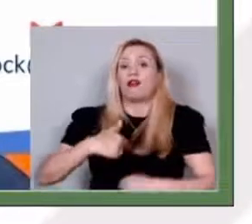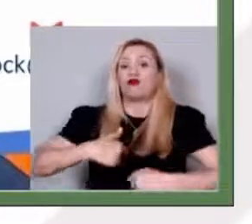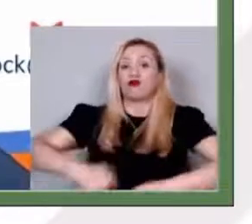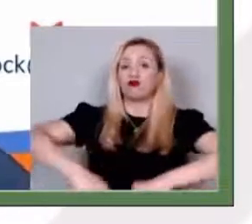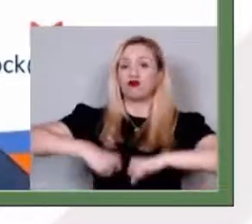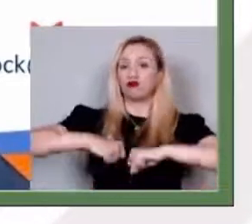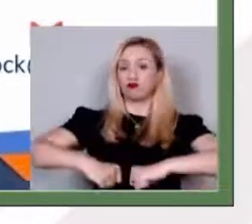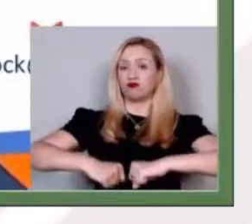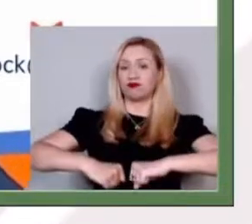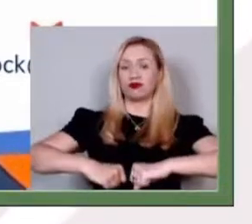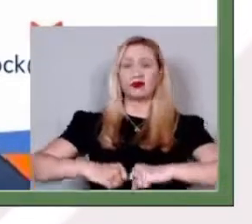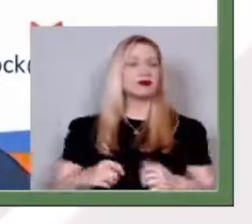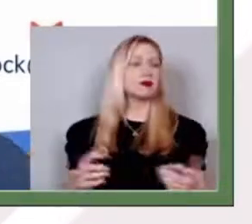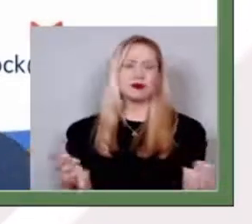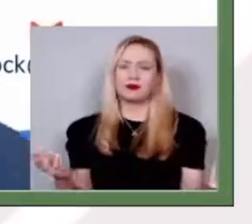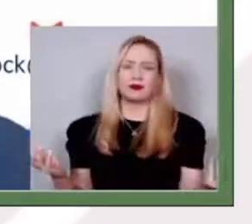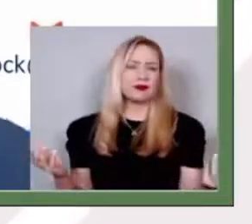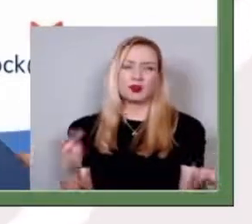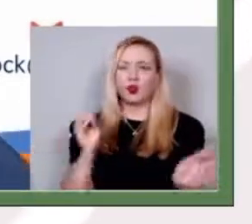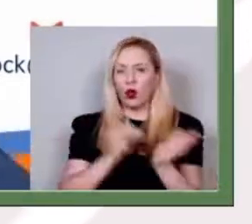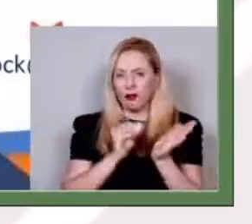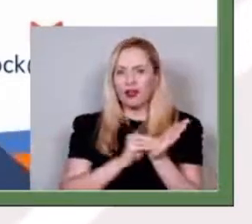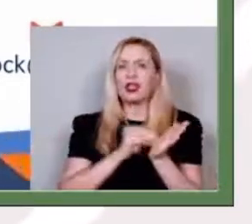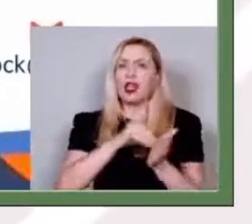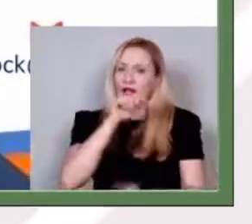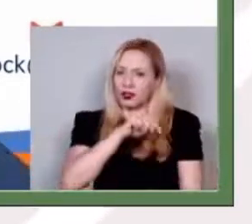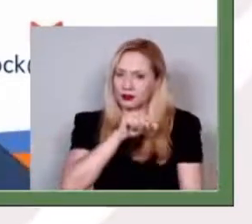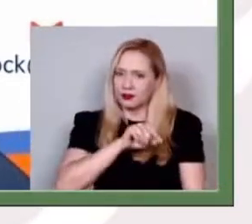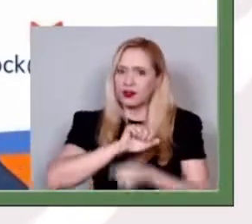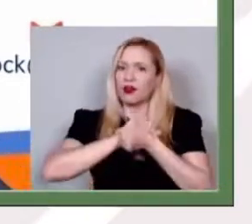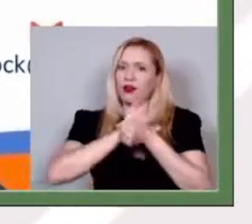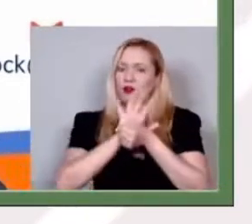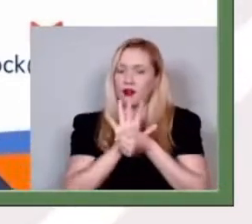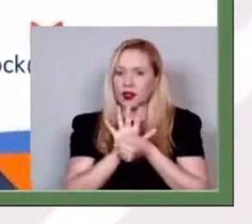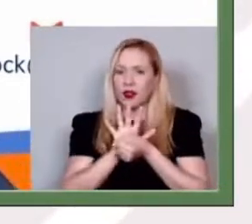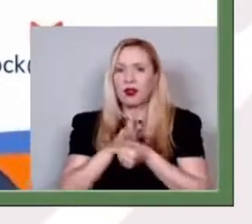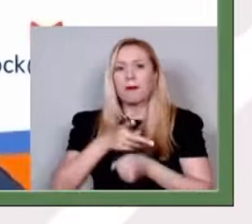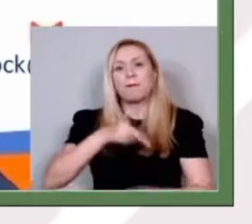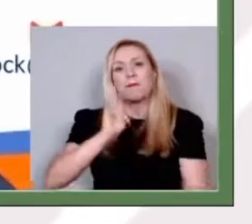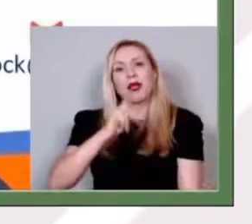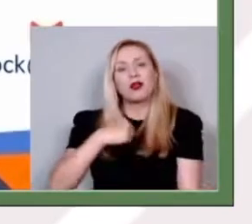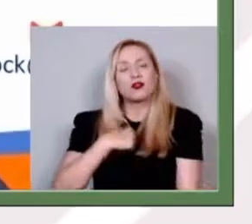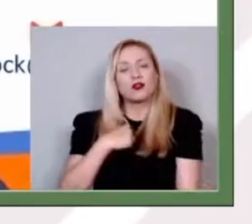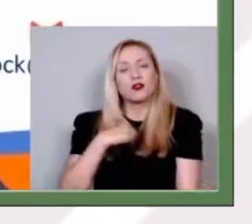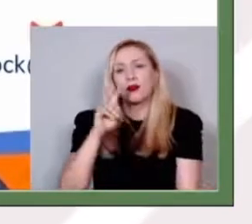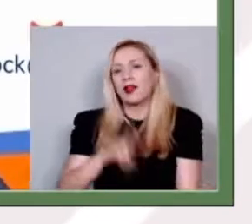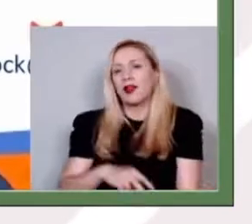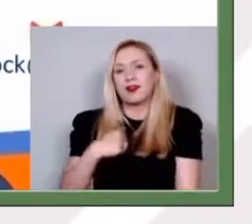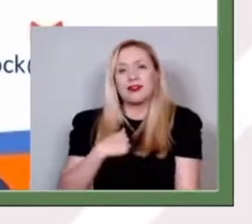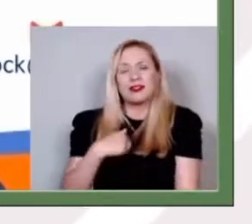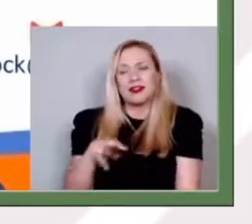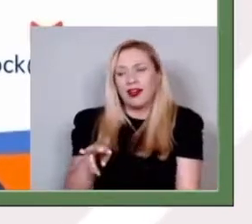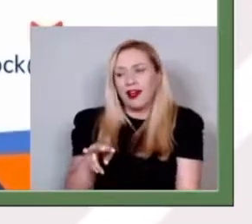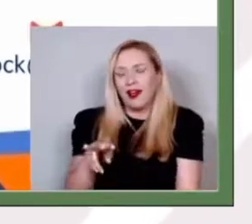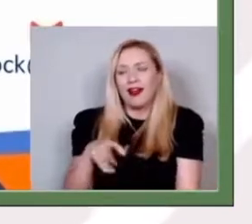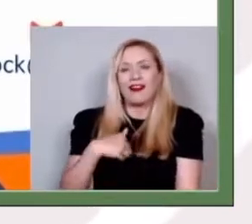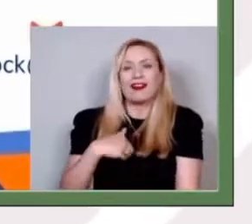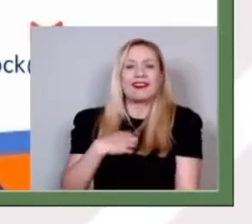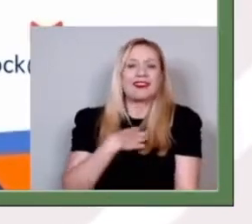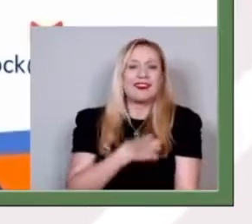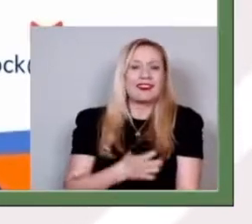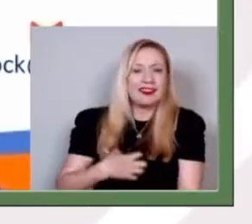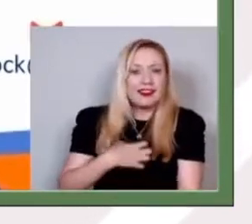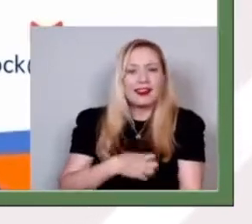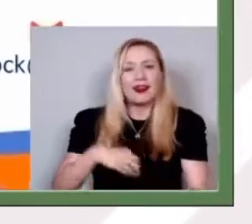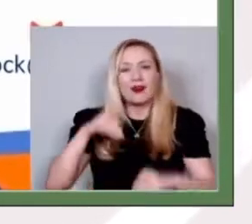suceder. No, ahí está presente, pero a mí me dio gusto ver cómo a través de estos trabajos que se fueron haciendo